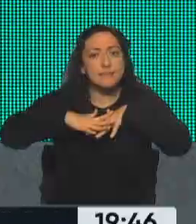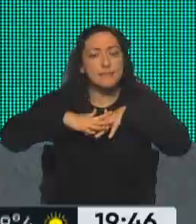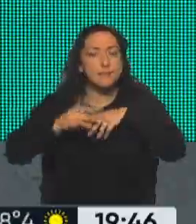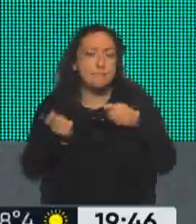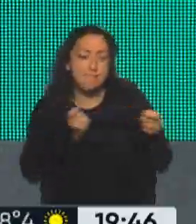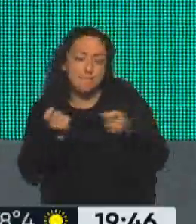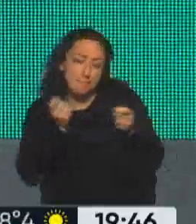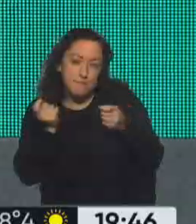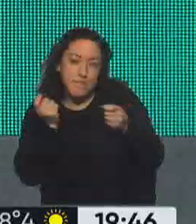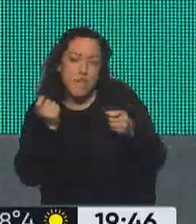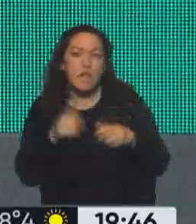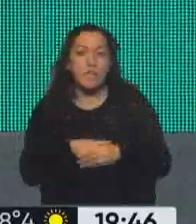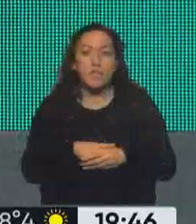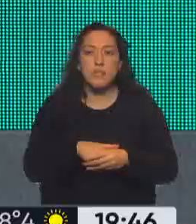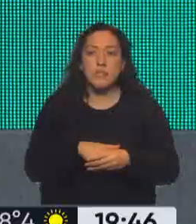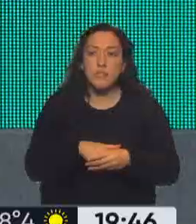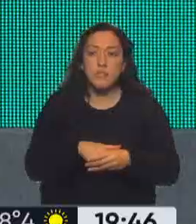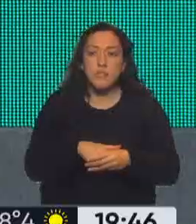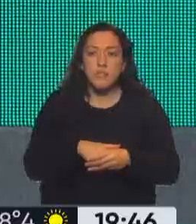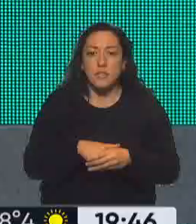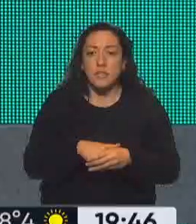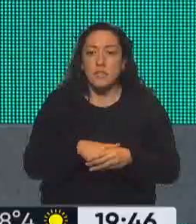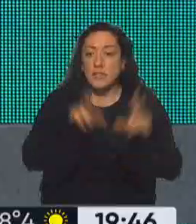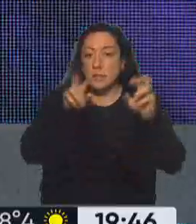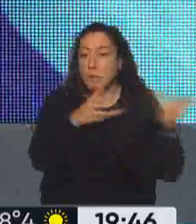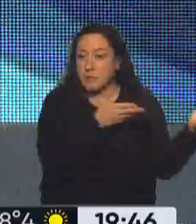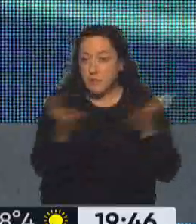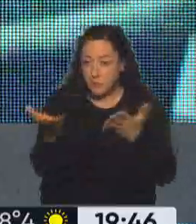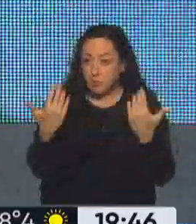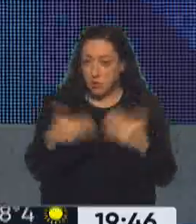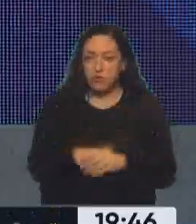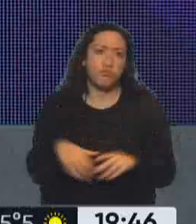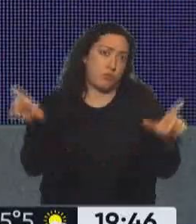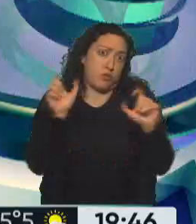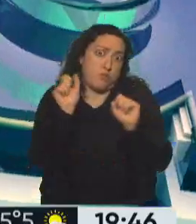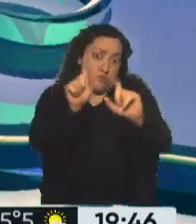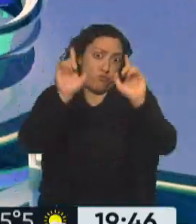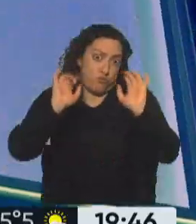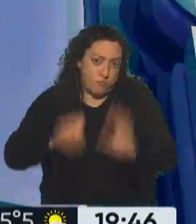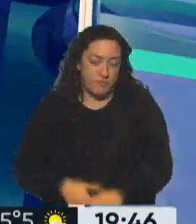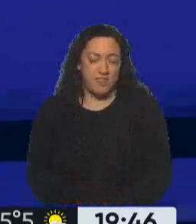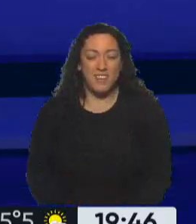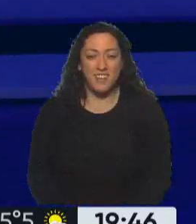y, entre otras cosas, ¿me permite que presente? Sí, claro. Ahí va. Es tu programa.